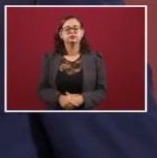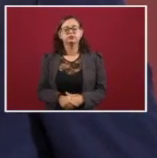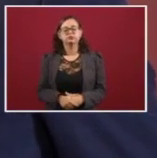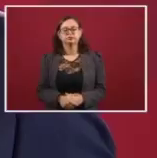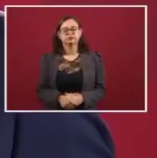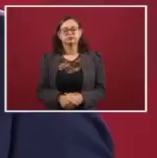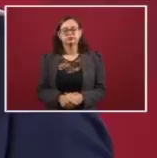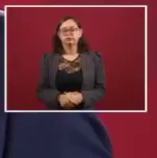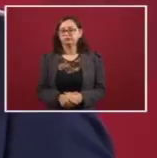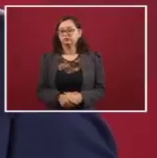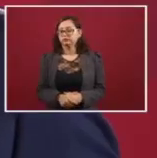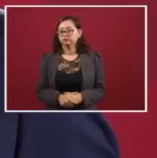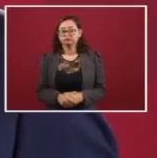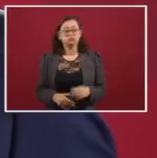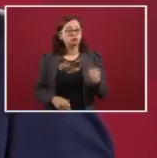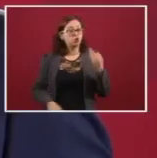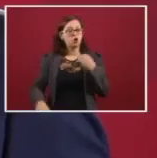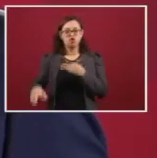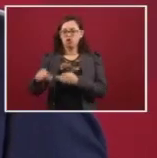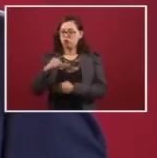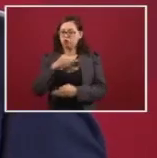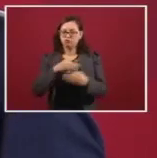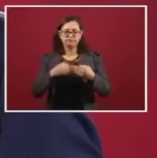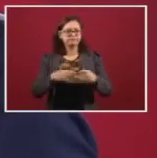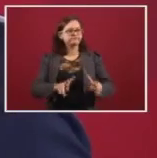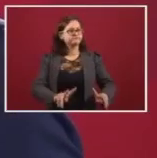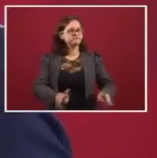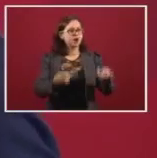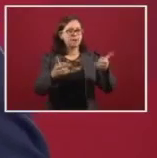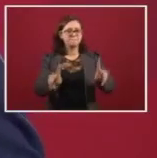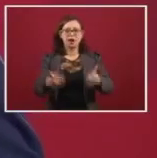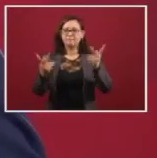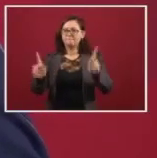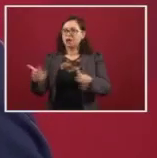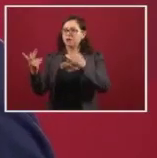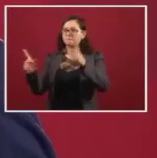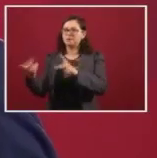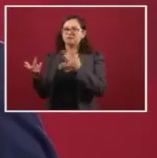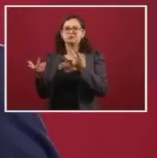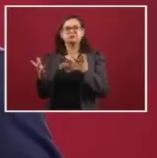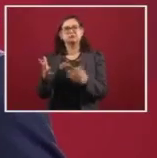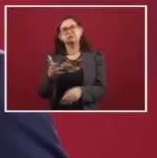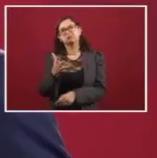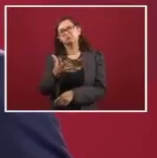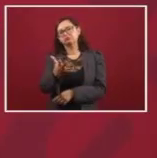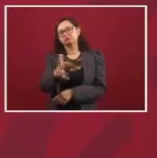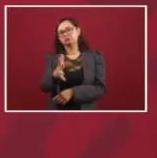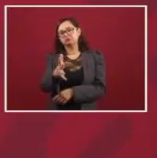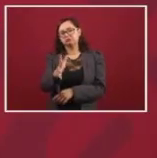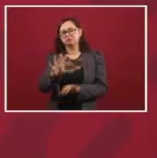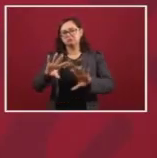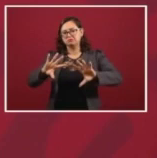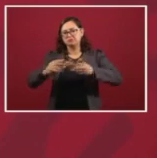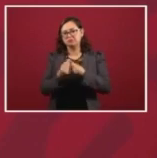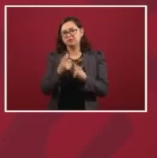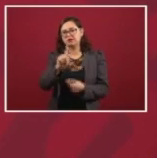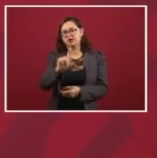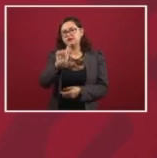Entonces, todo eso está en venta. Son alrededor de 73